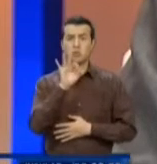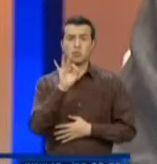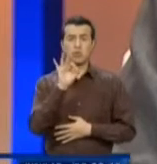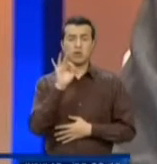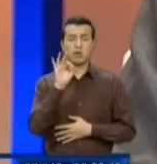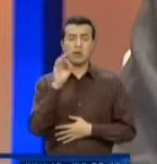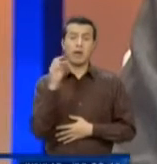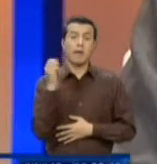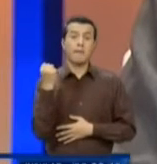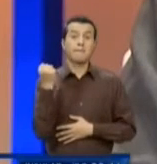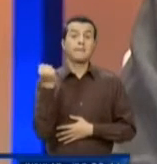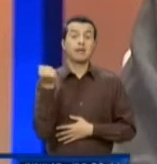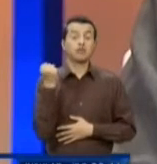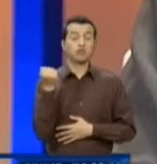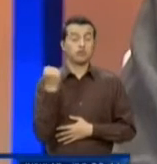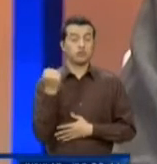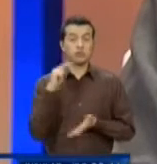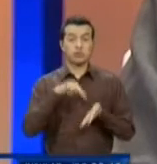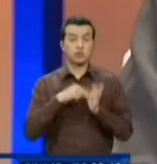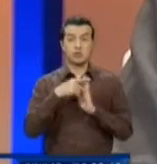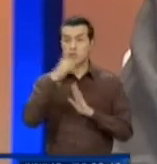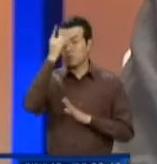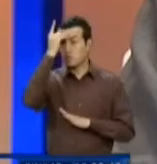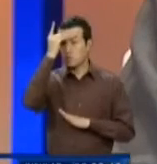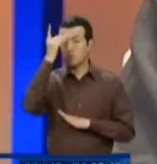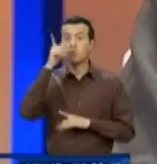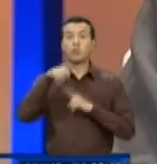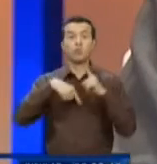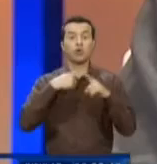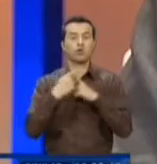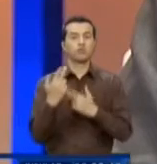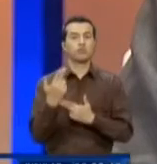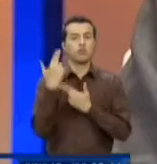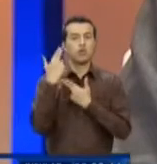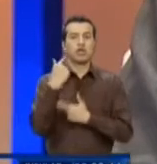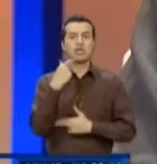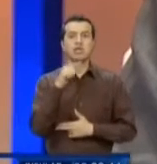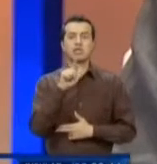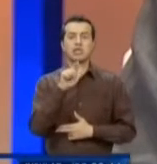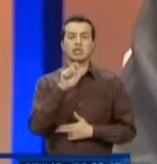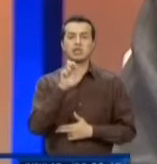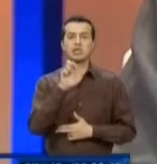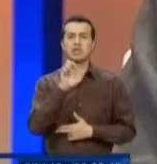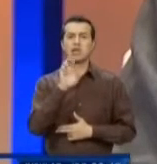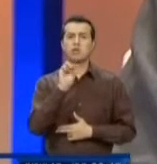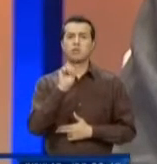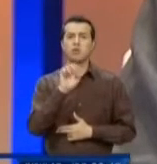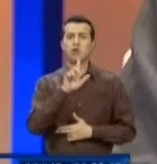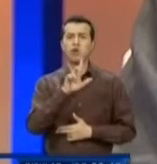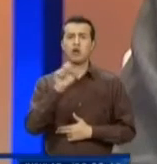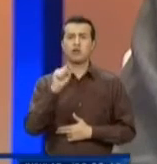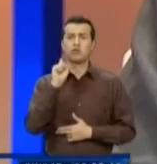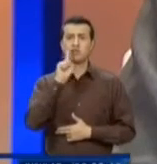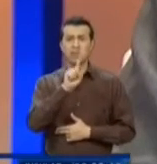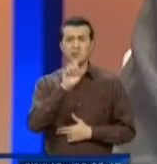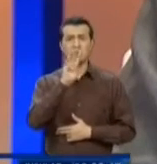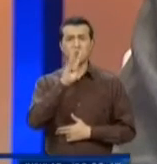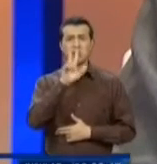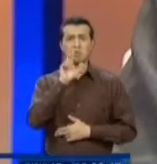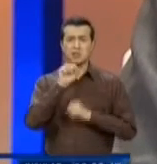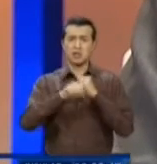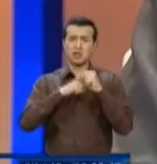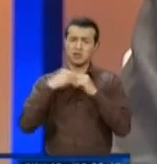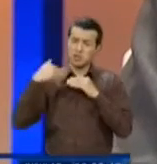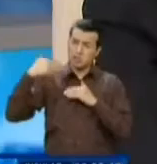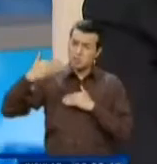cual dicha deuda se terminó de pagar en el gobierno del general Guillermo Rodríguez Lara, 143 años después.